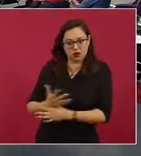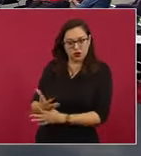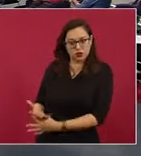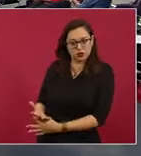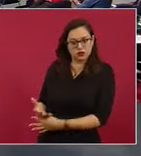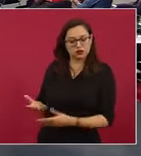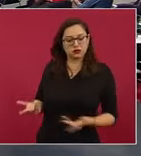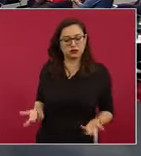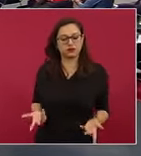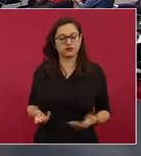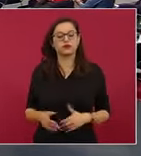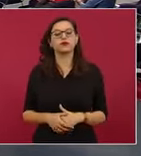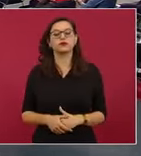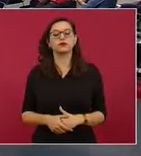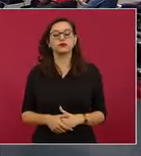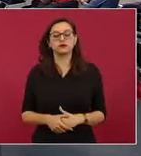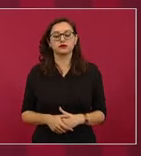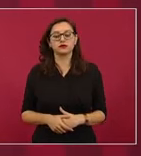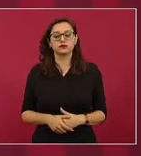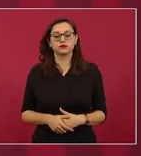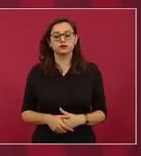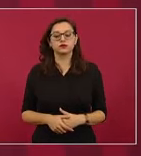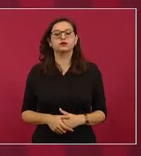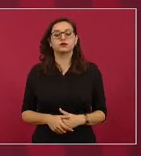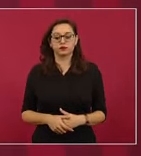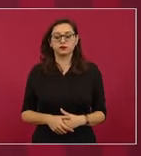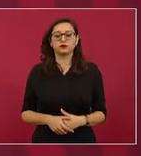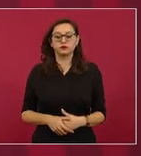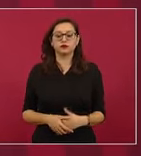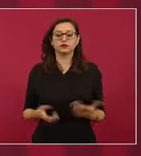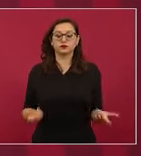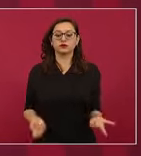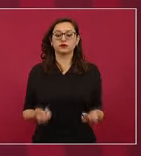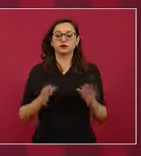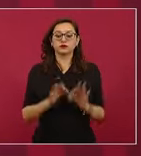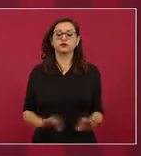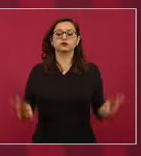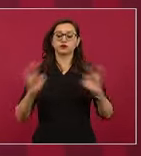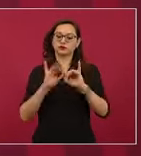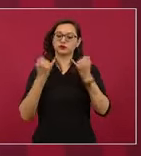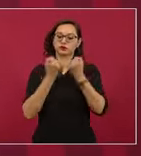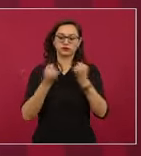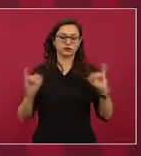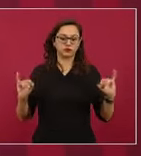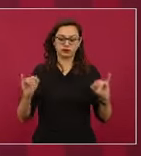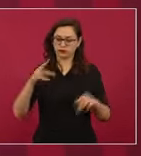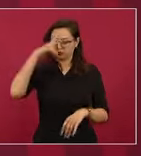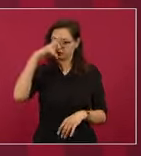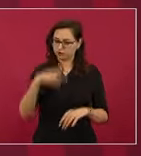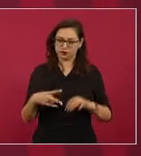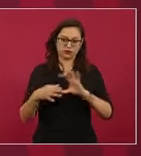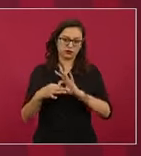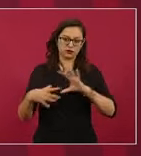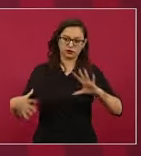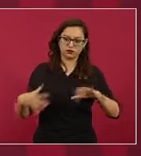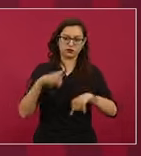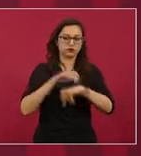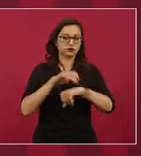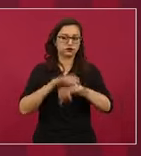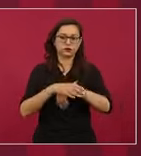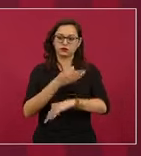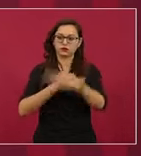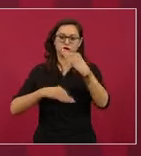pues sí que son… Lo mejor son es la independencia, la soberanía… y procurar la amistad con todos